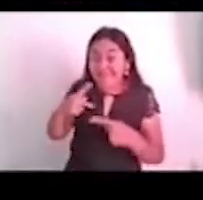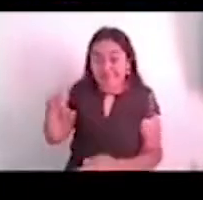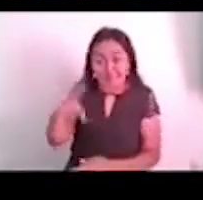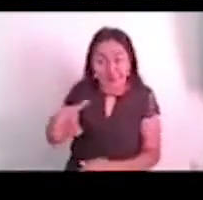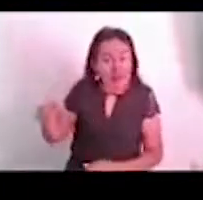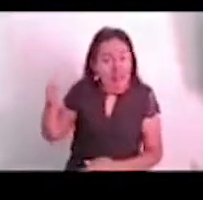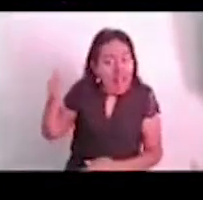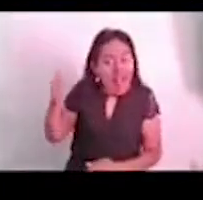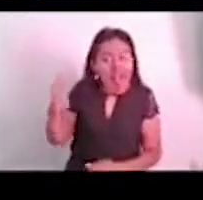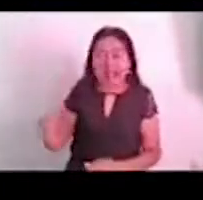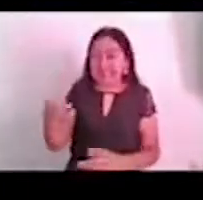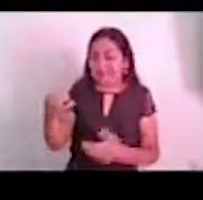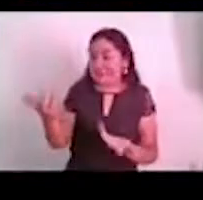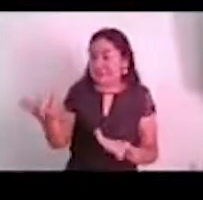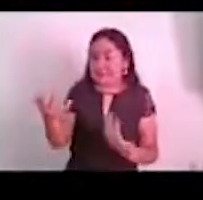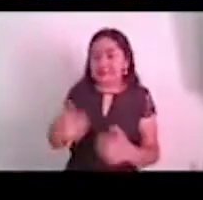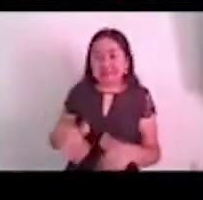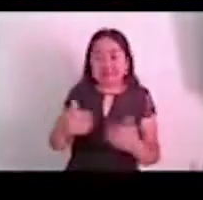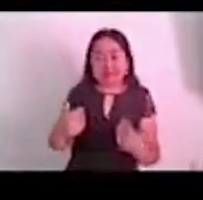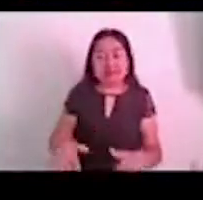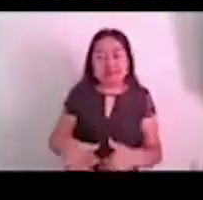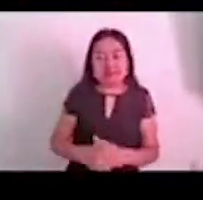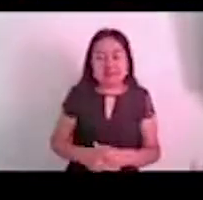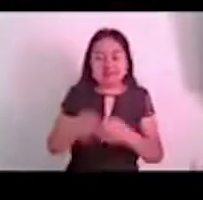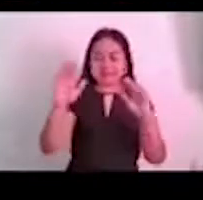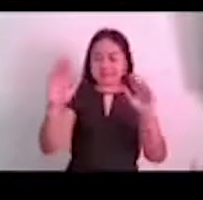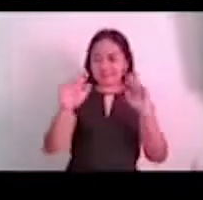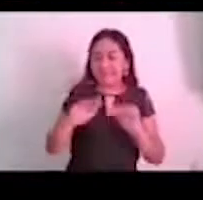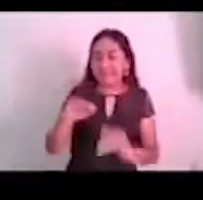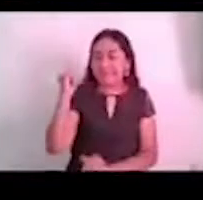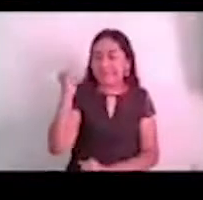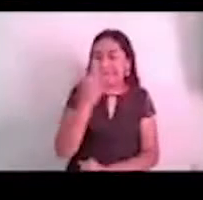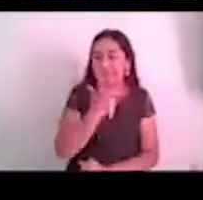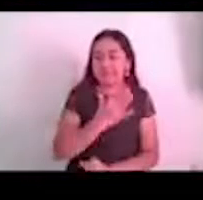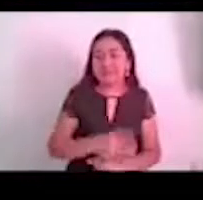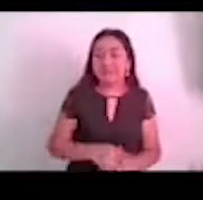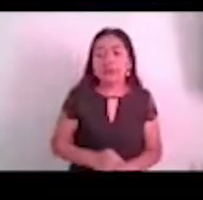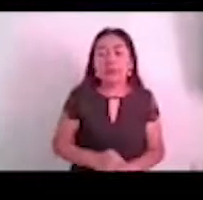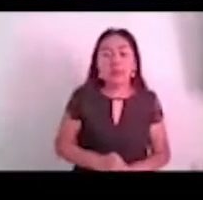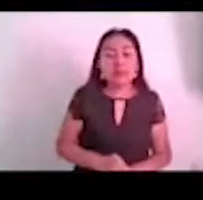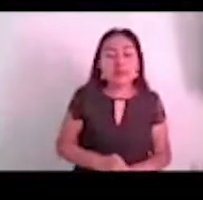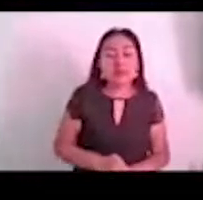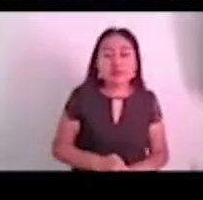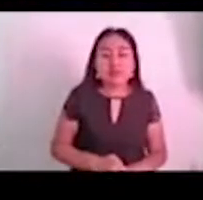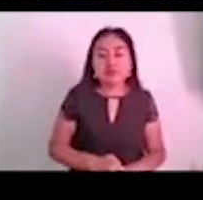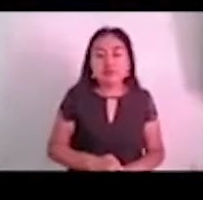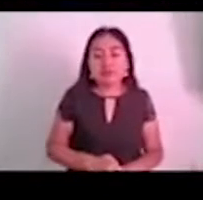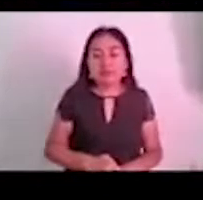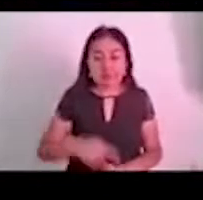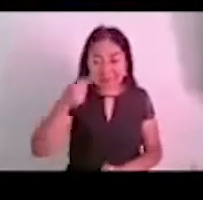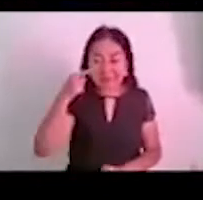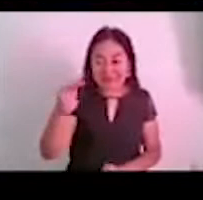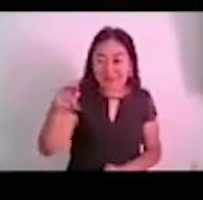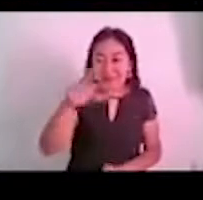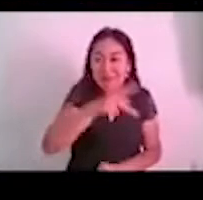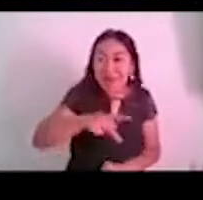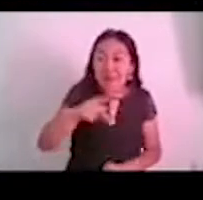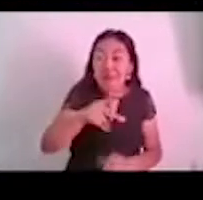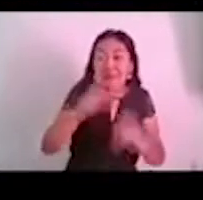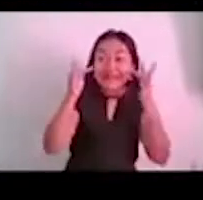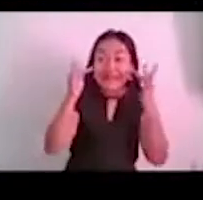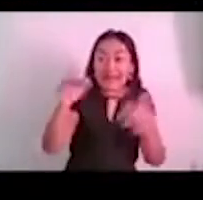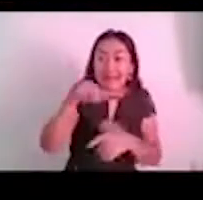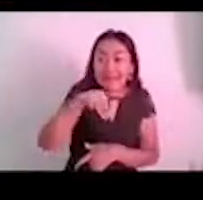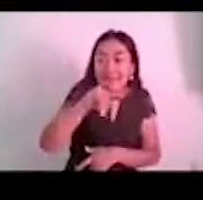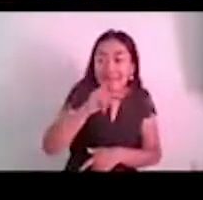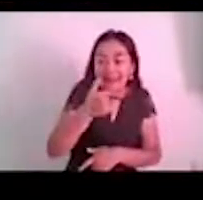belicosos, ¿verdad? La que sigue, por favor. Este es... el pueblo de San Miguel Tianguisolco, donde